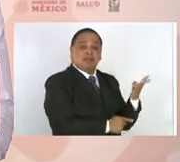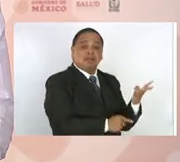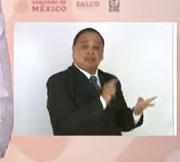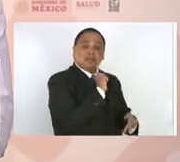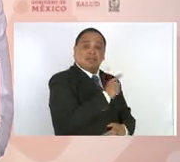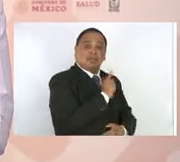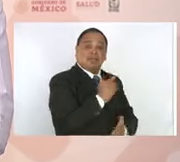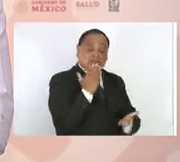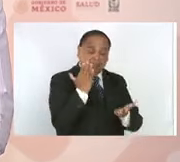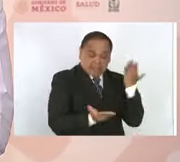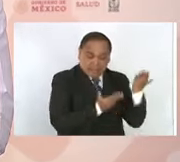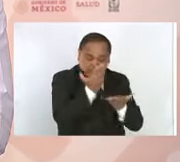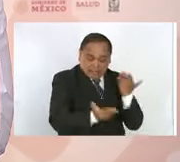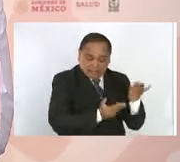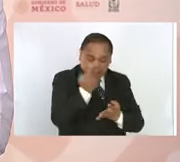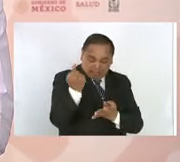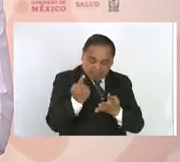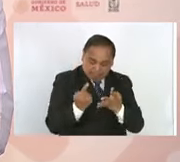de admisión